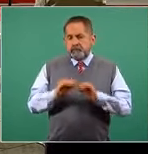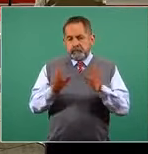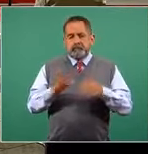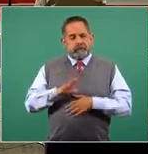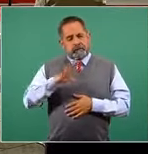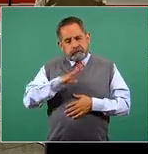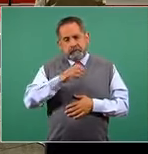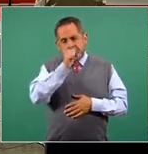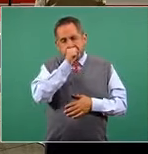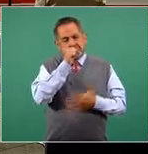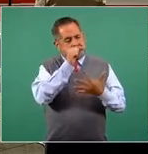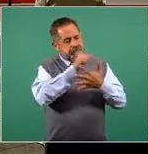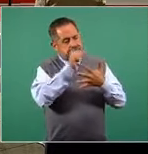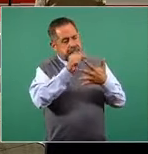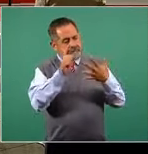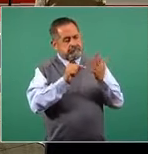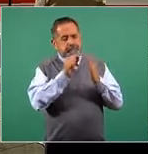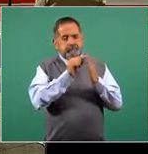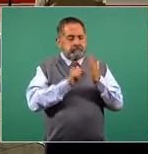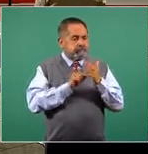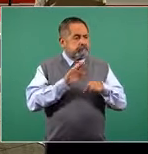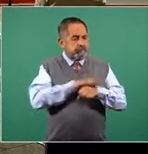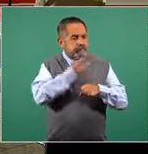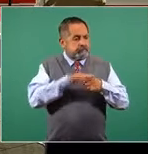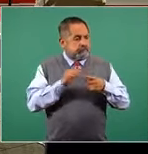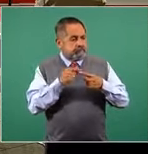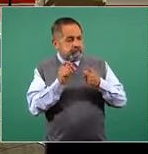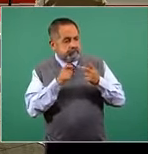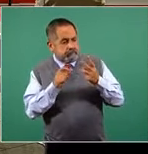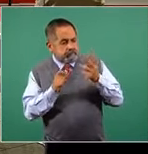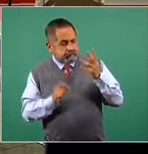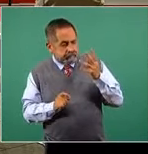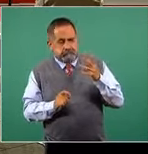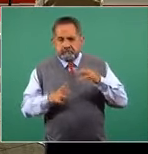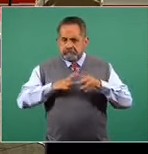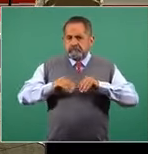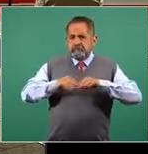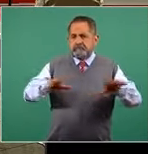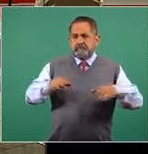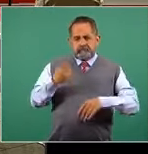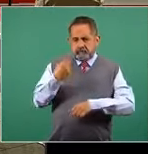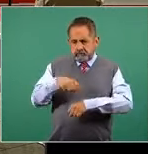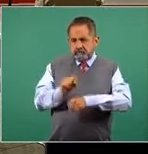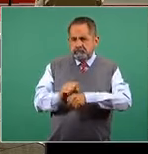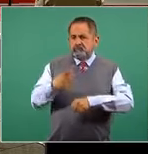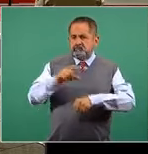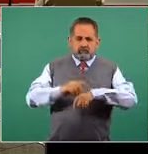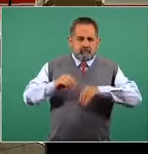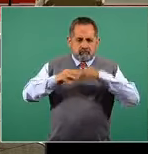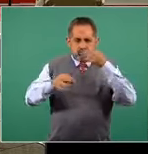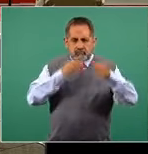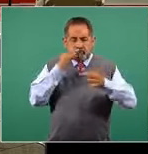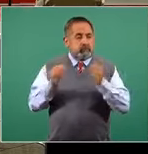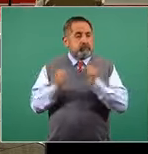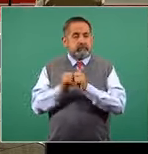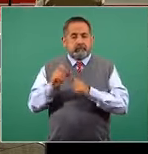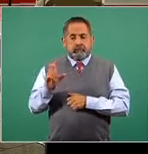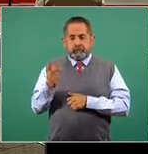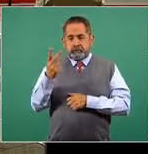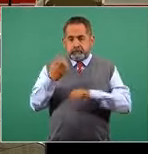de indicadores. Los principales están reflejados y se dan a conocer de manera semanal, están consensuadas con las 32